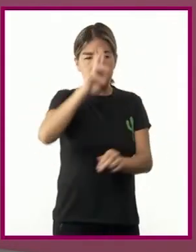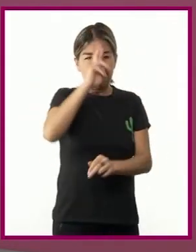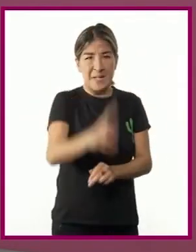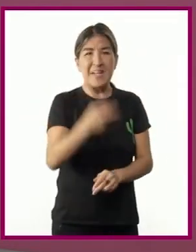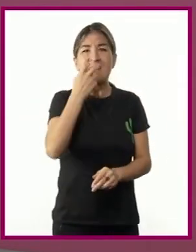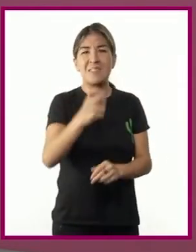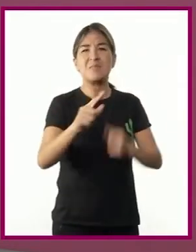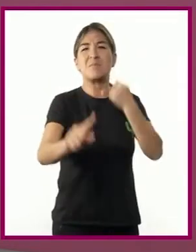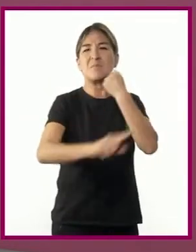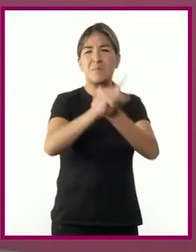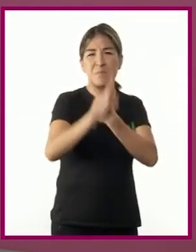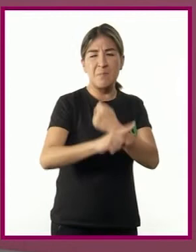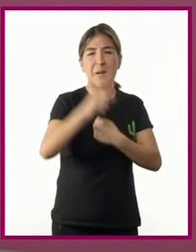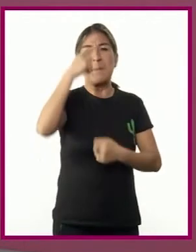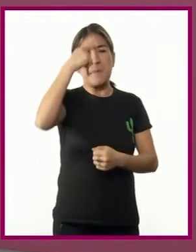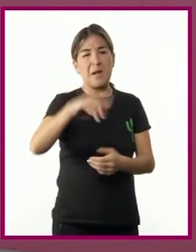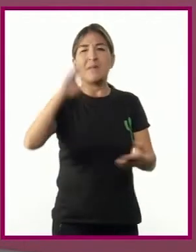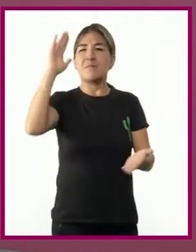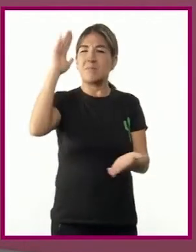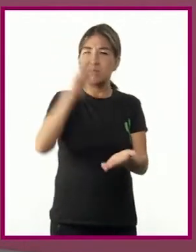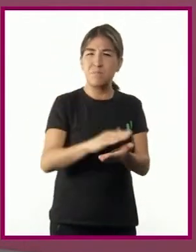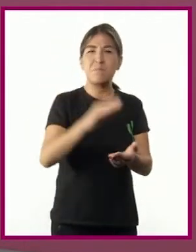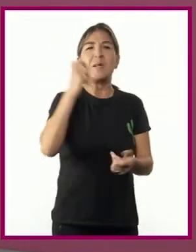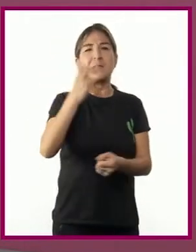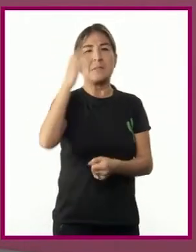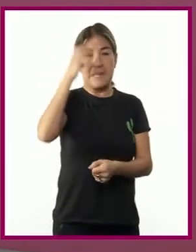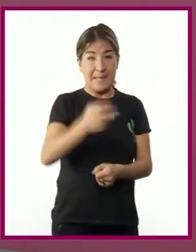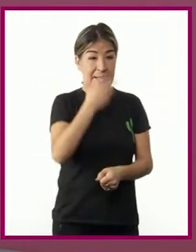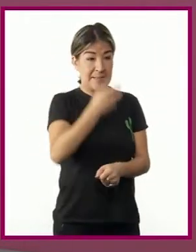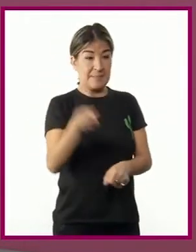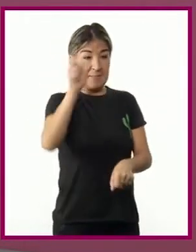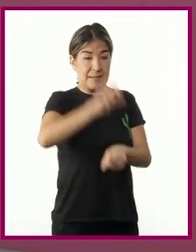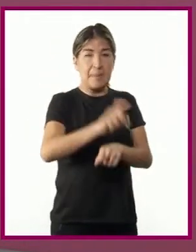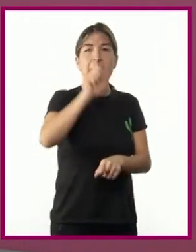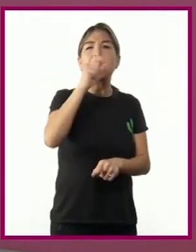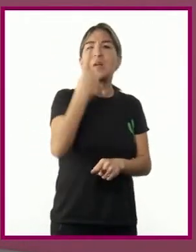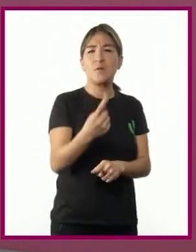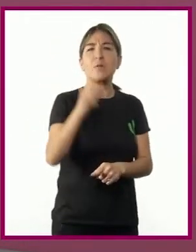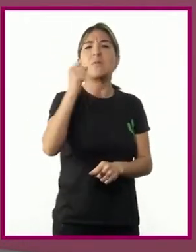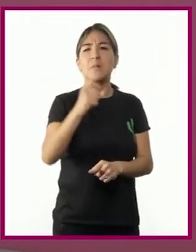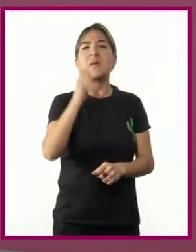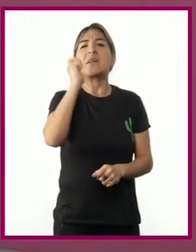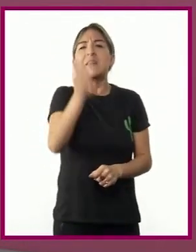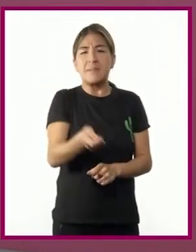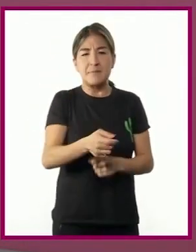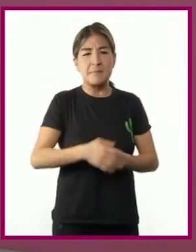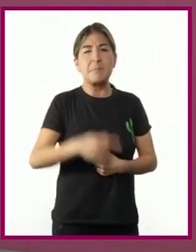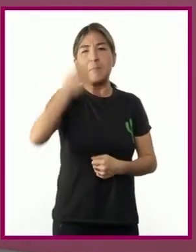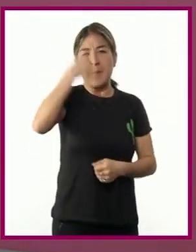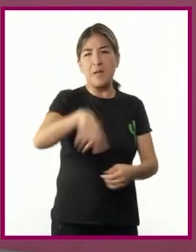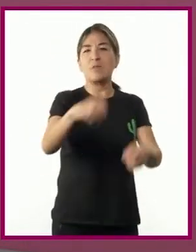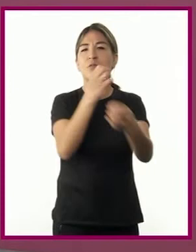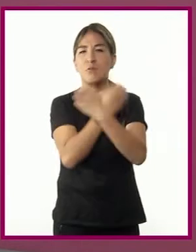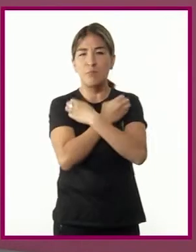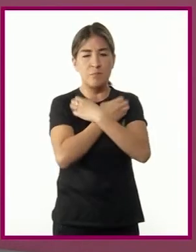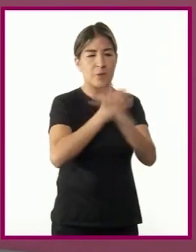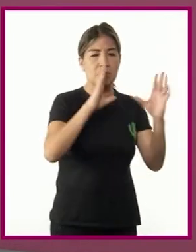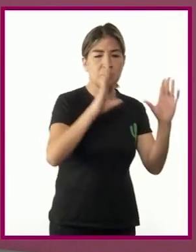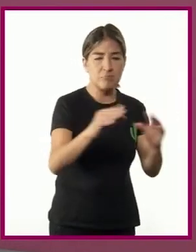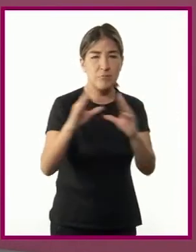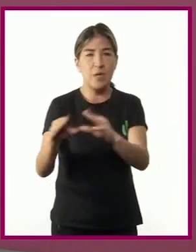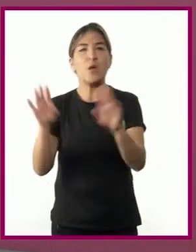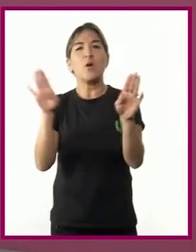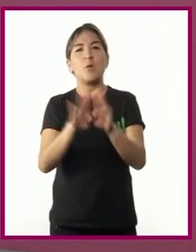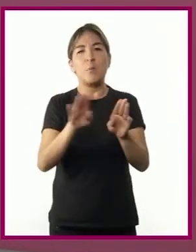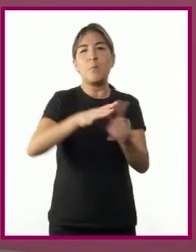las hostilidades y conmemorar esta fecha mediante iniciativas de educación y